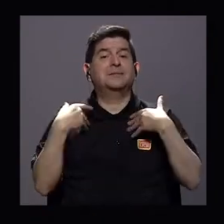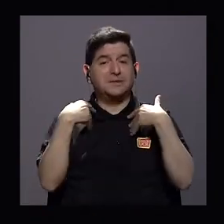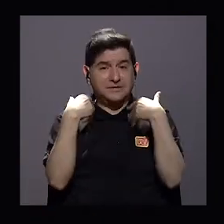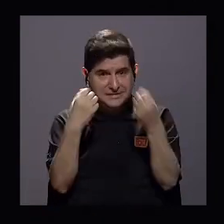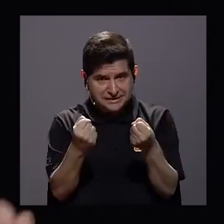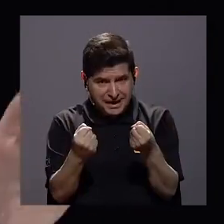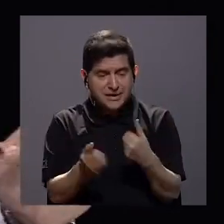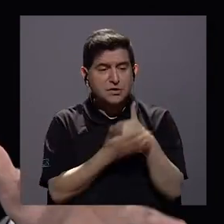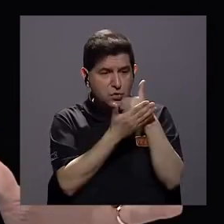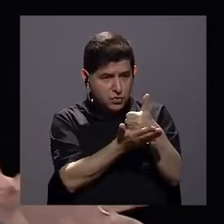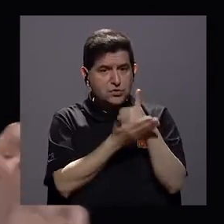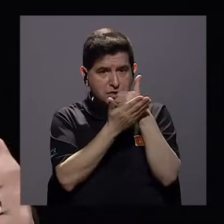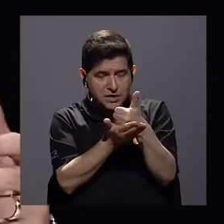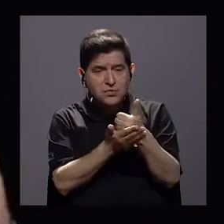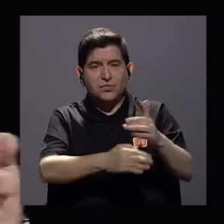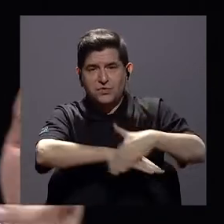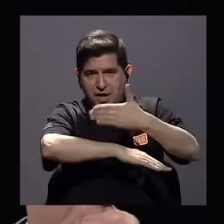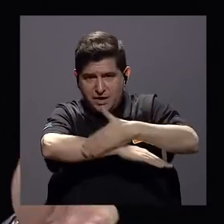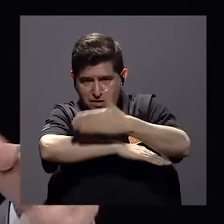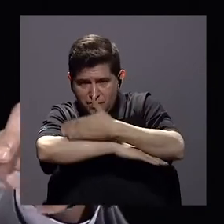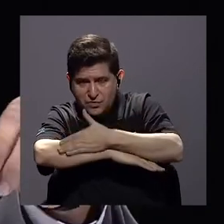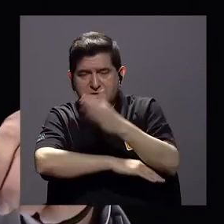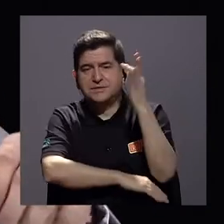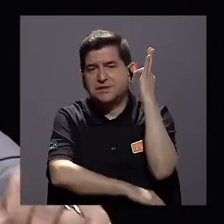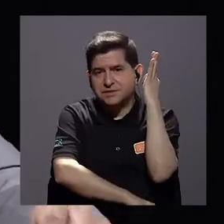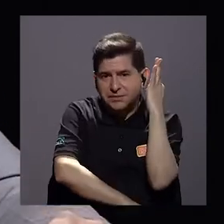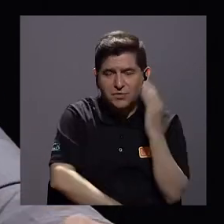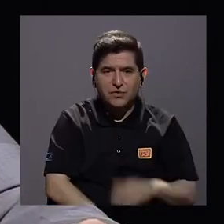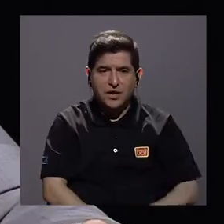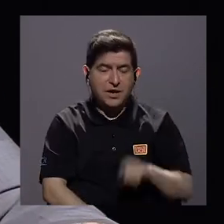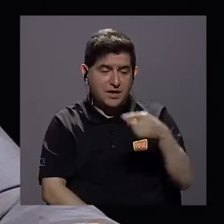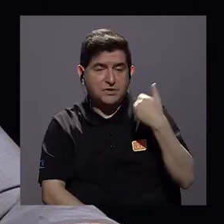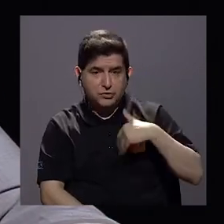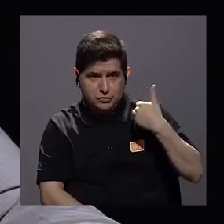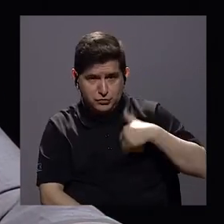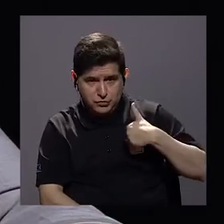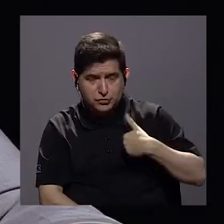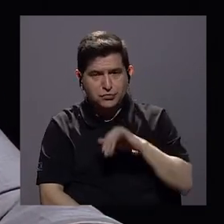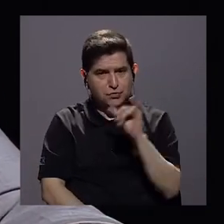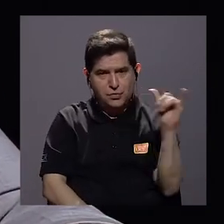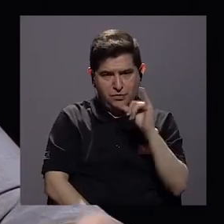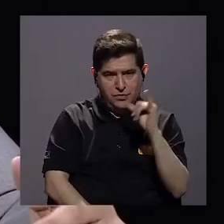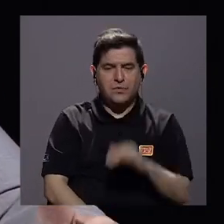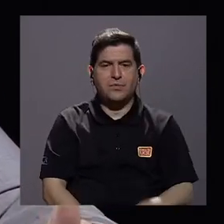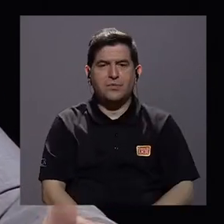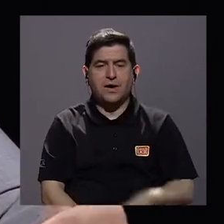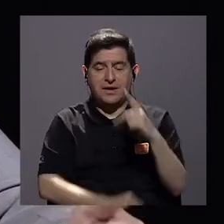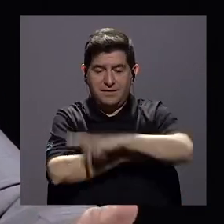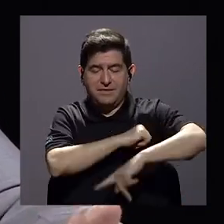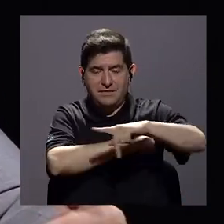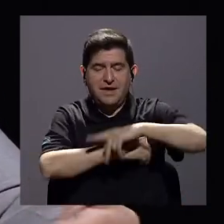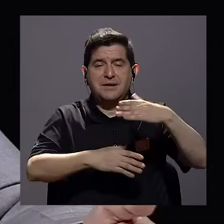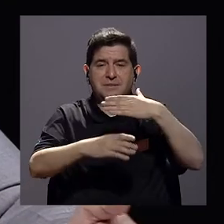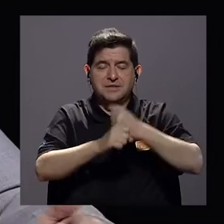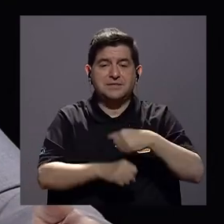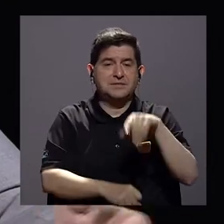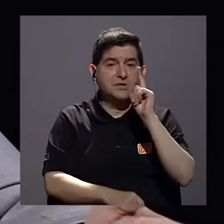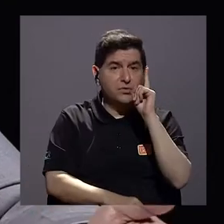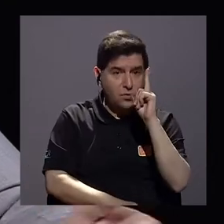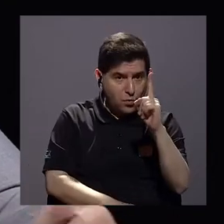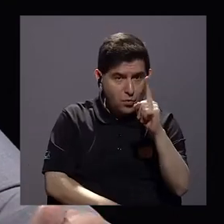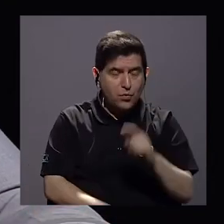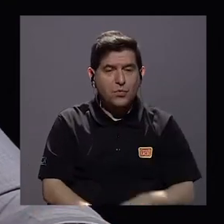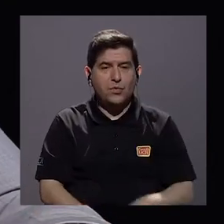Y colaboramos con esas costas y con esas mujeres y esos hombres que también hacen de este país uno en el que